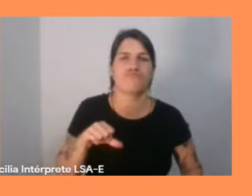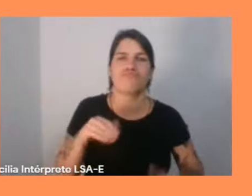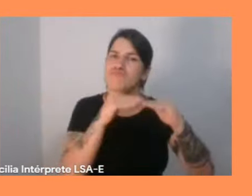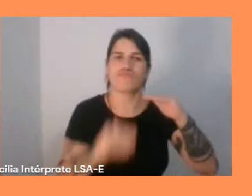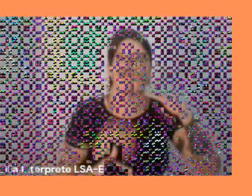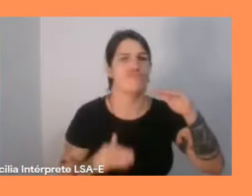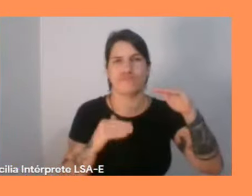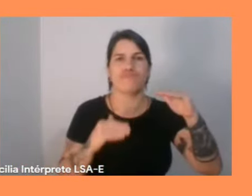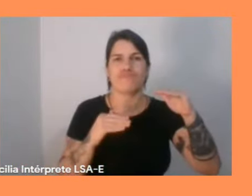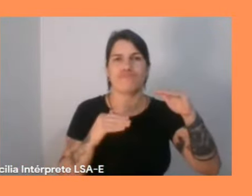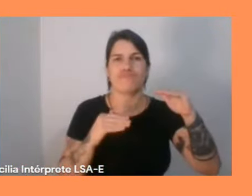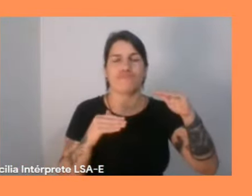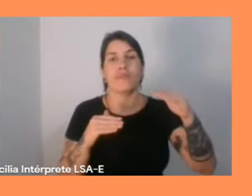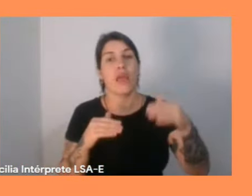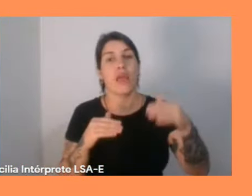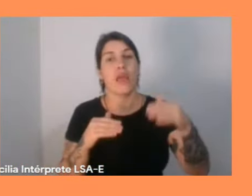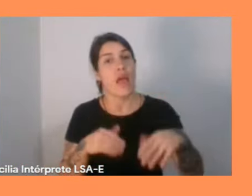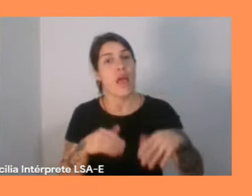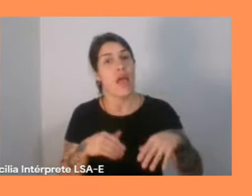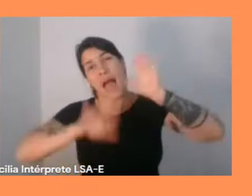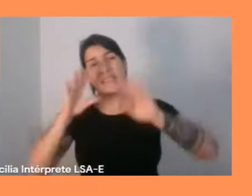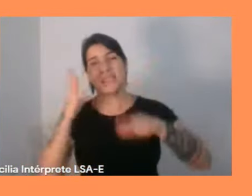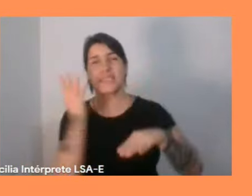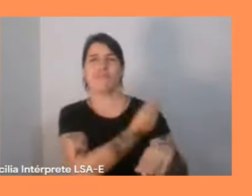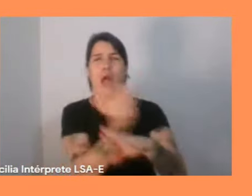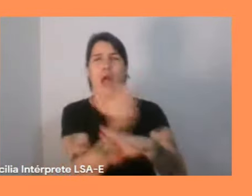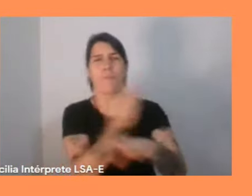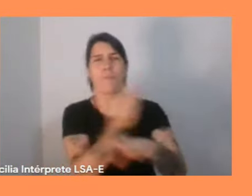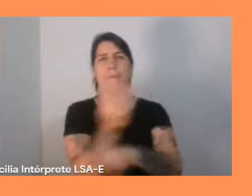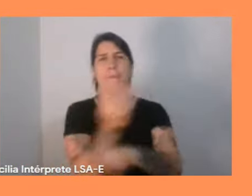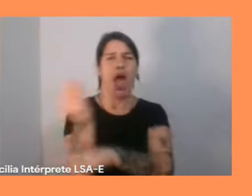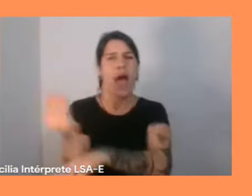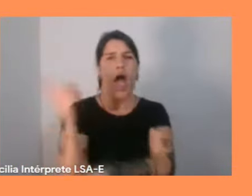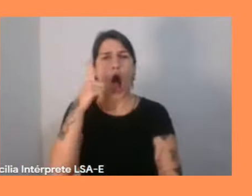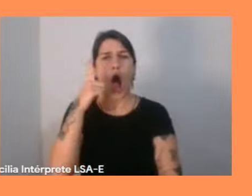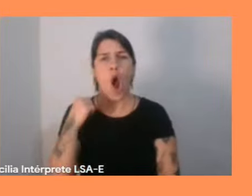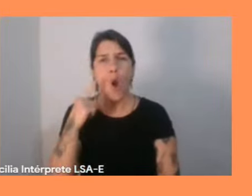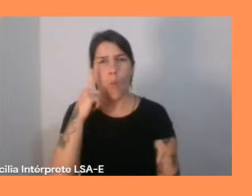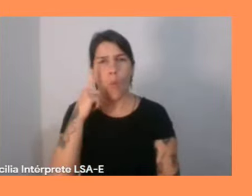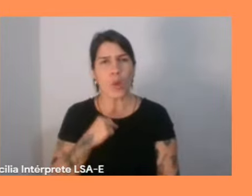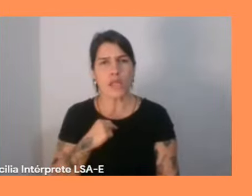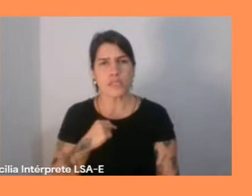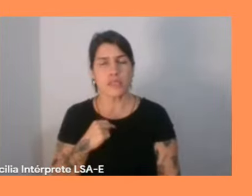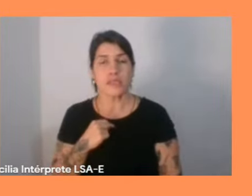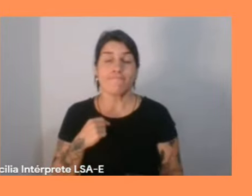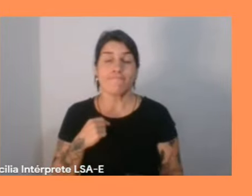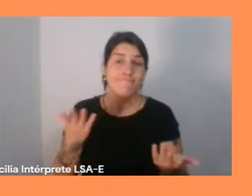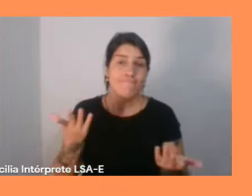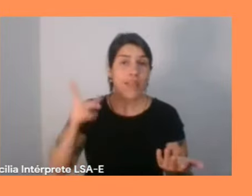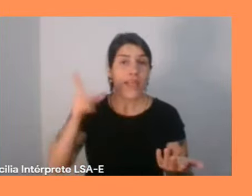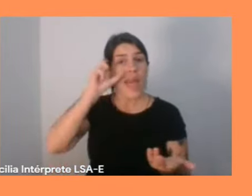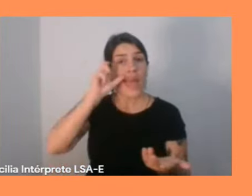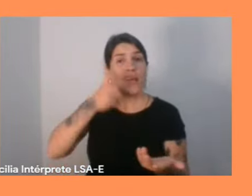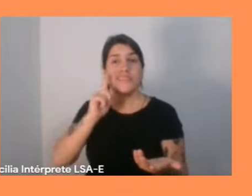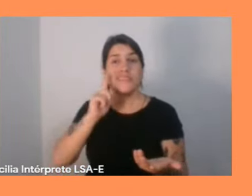un acceso al deporte sin distinciones de ningún tipo y libre de violencias.